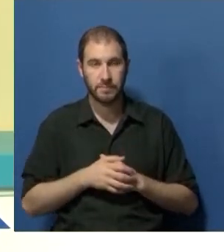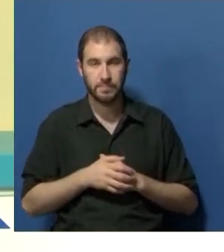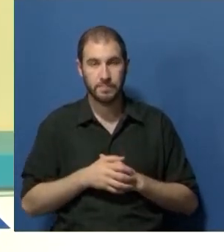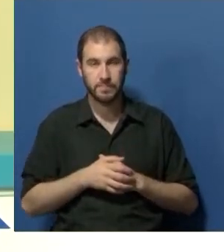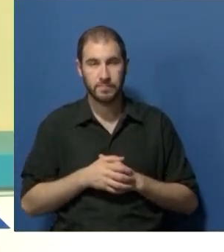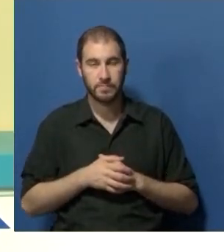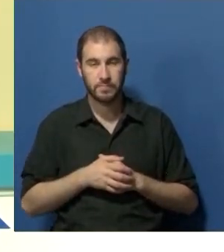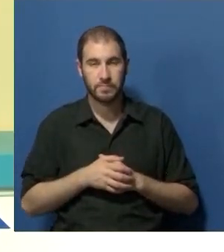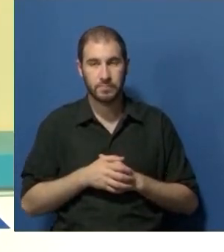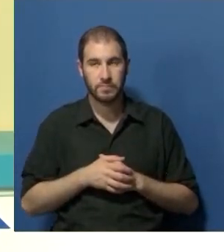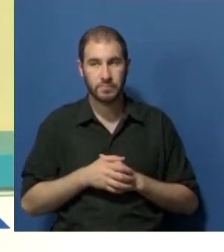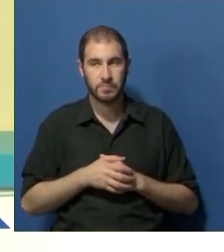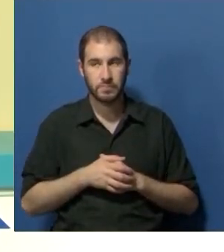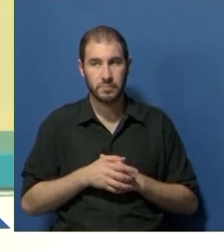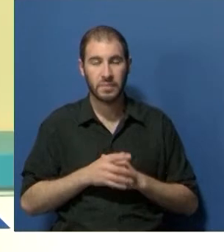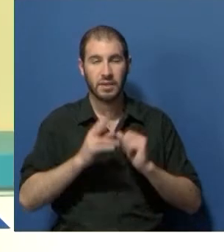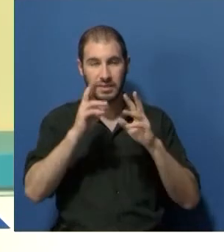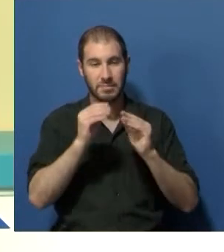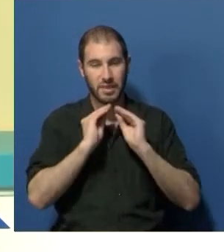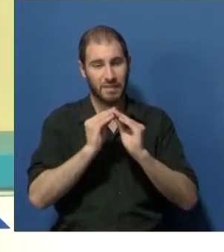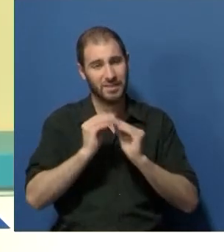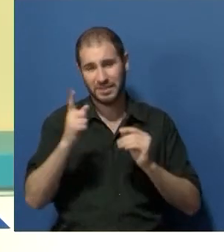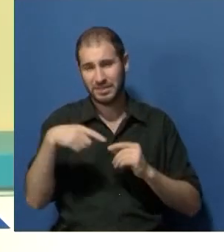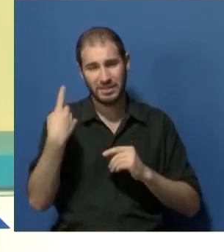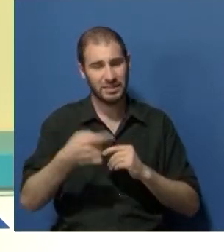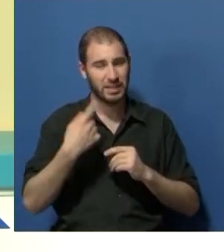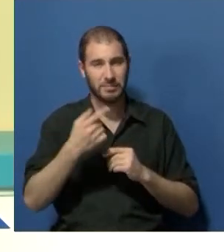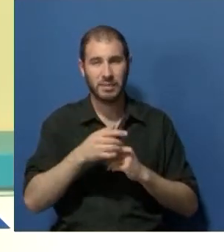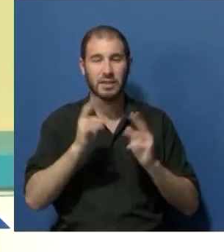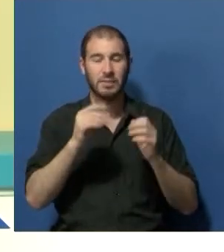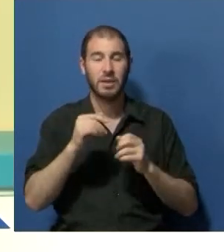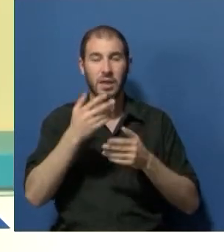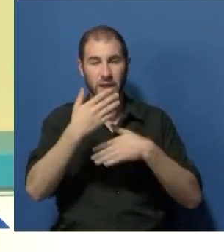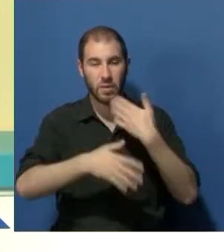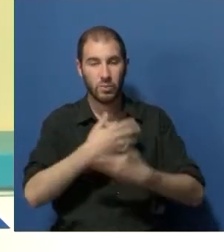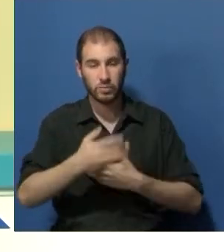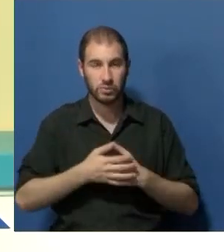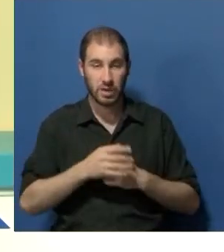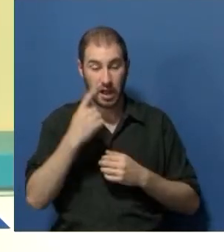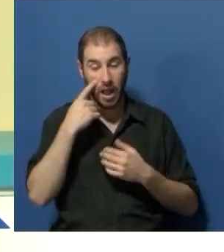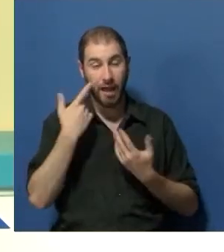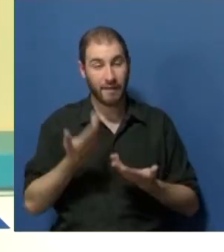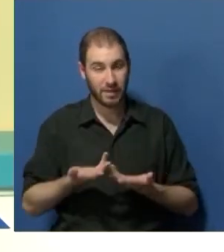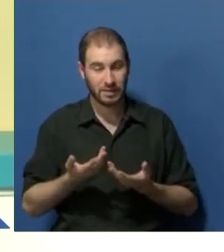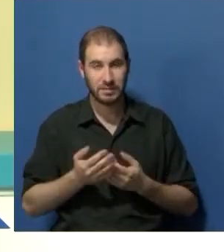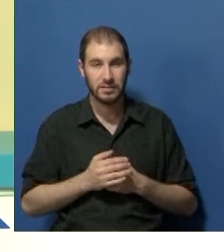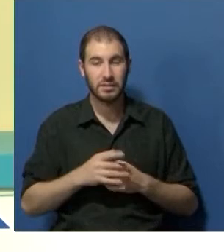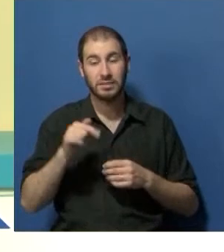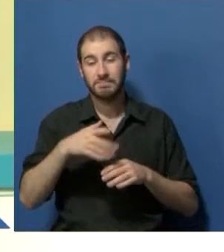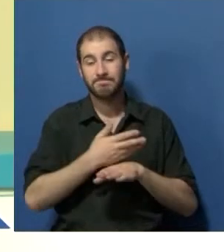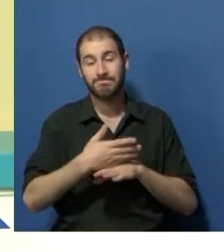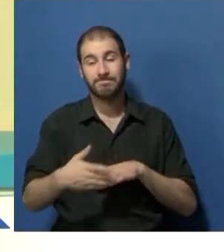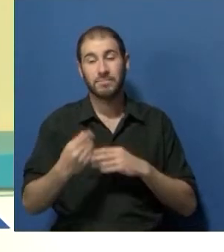una cuestión de análisis permanente, me parece, el fenómeno de la revolución. Veremos el devenir de